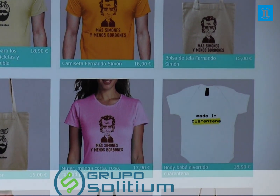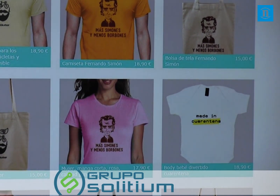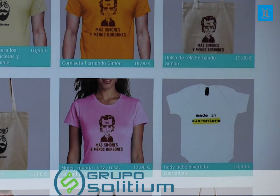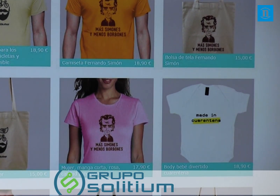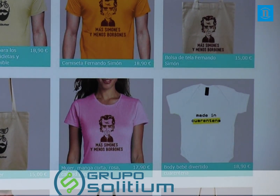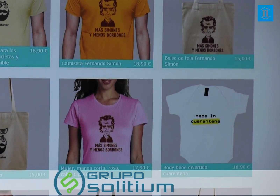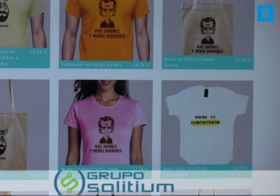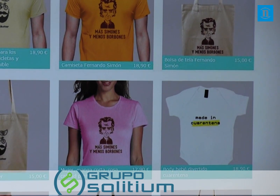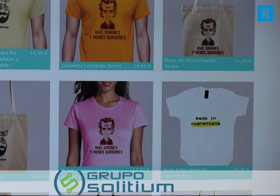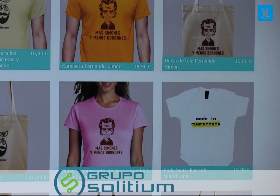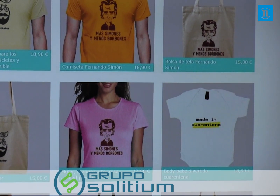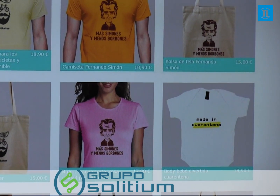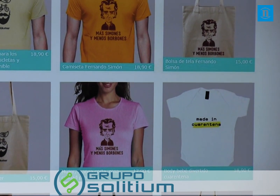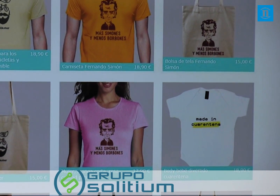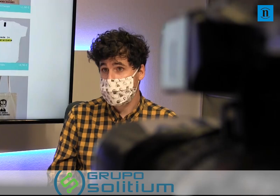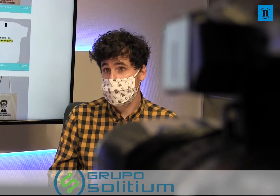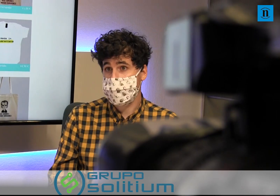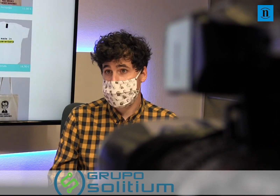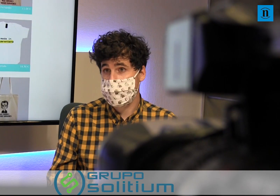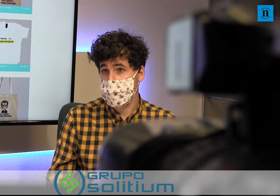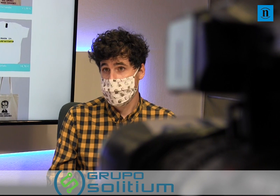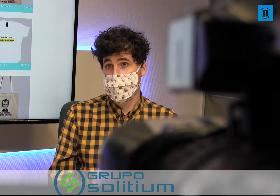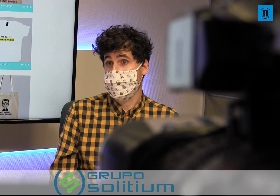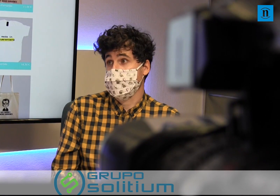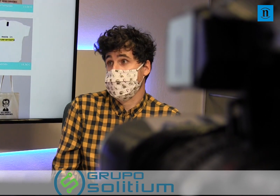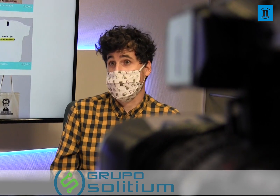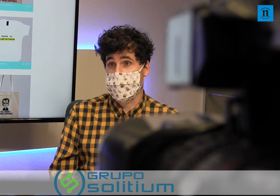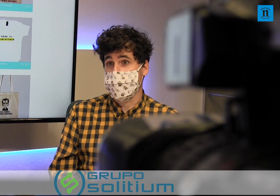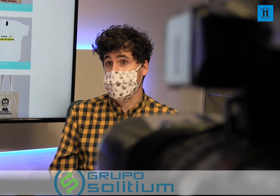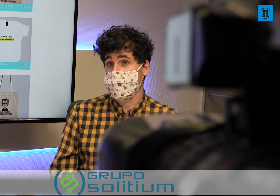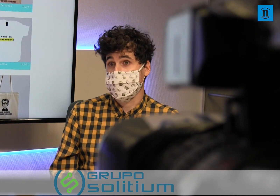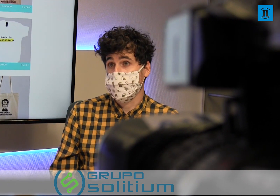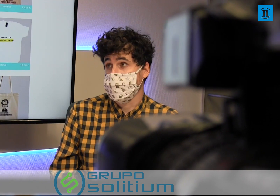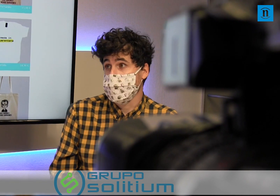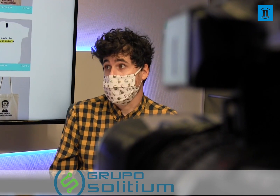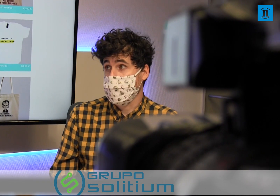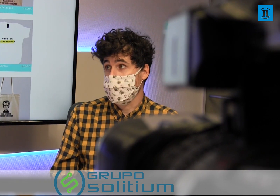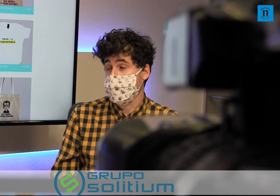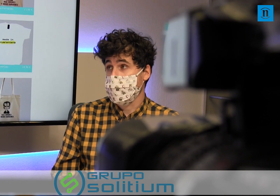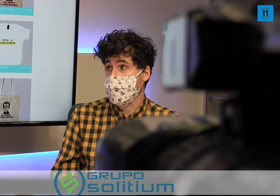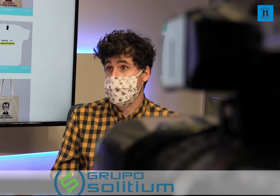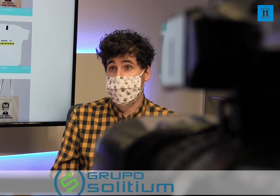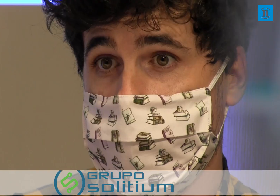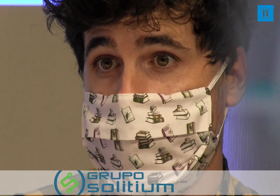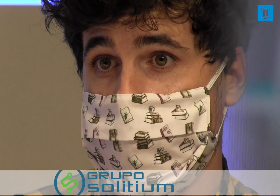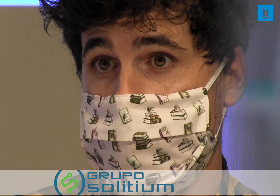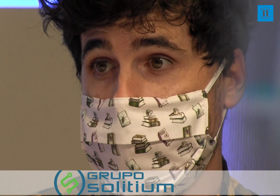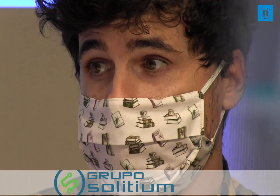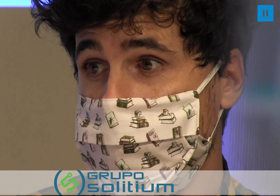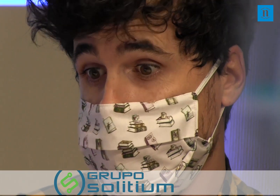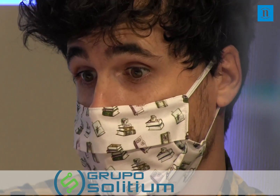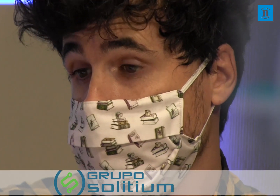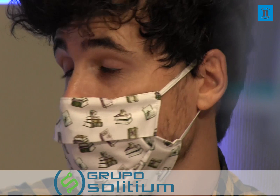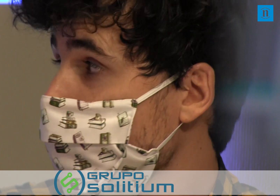simón que realizaba a sergio ya que la cuarentena y el tema de la crisis sanitaria de la cob y 19 han dado para mucho en su ordenador pero